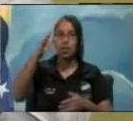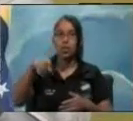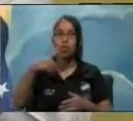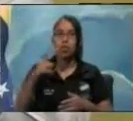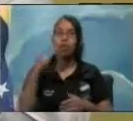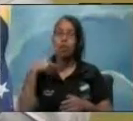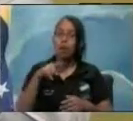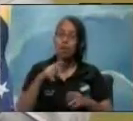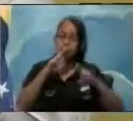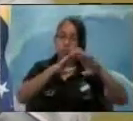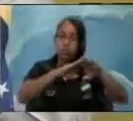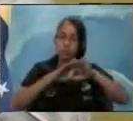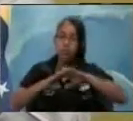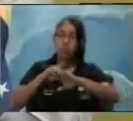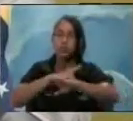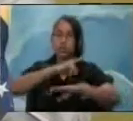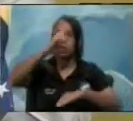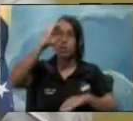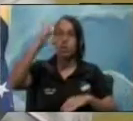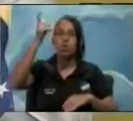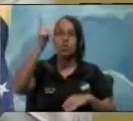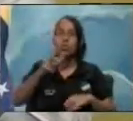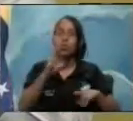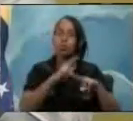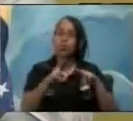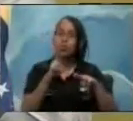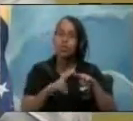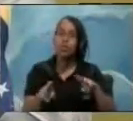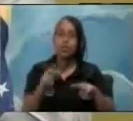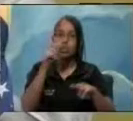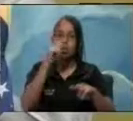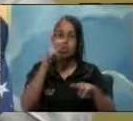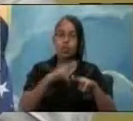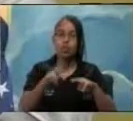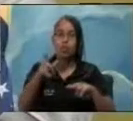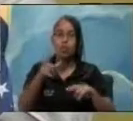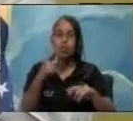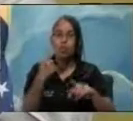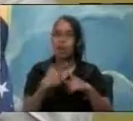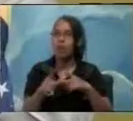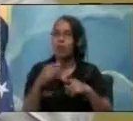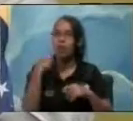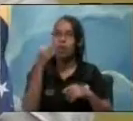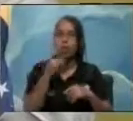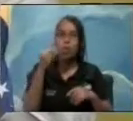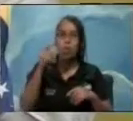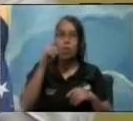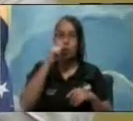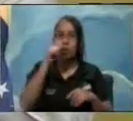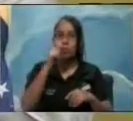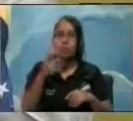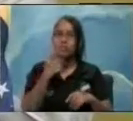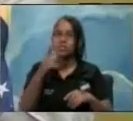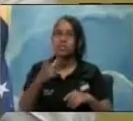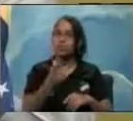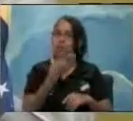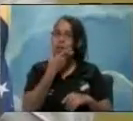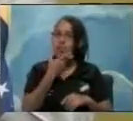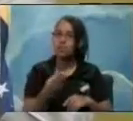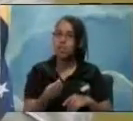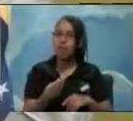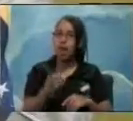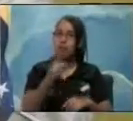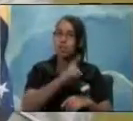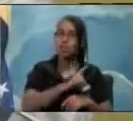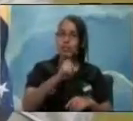un ministro de Dios, sea un niño, sea un loro, sea un joven, un hombre, un anciano, de